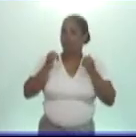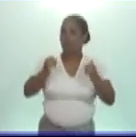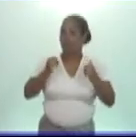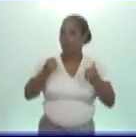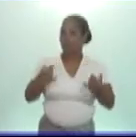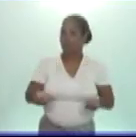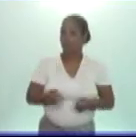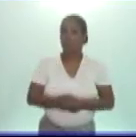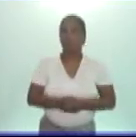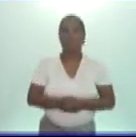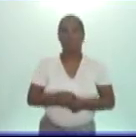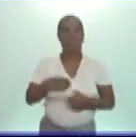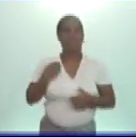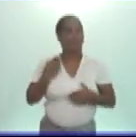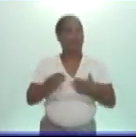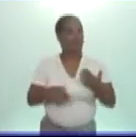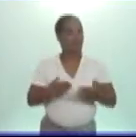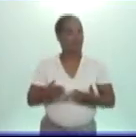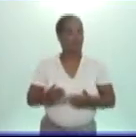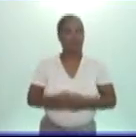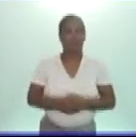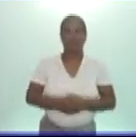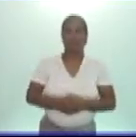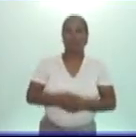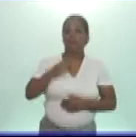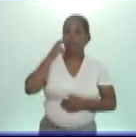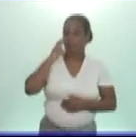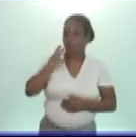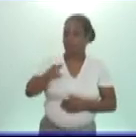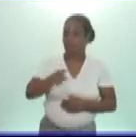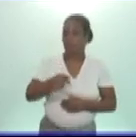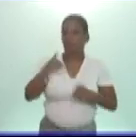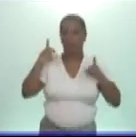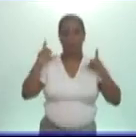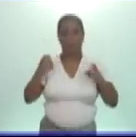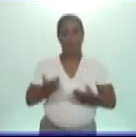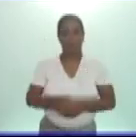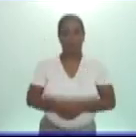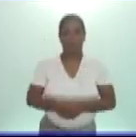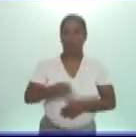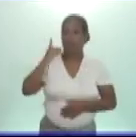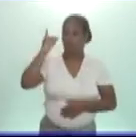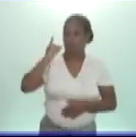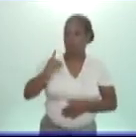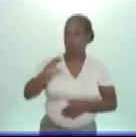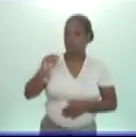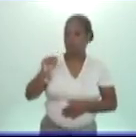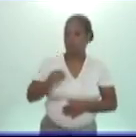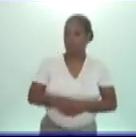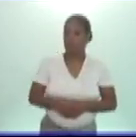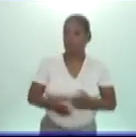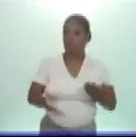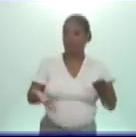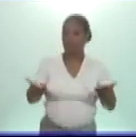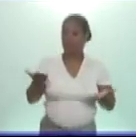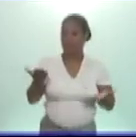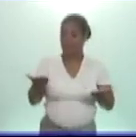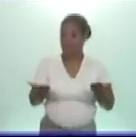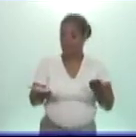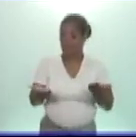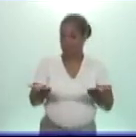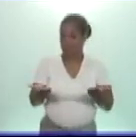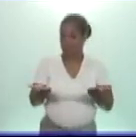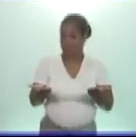acerca de lo que ahí ocurre. Nos dice un dato, es que la balanza está en equilibrio. Esto es